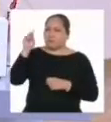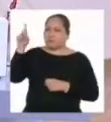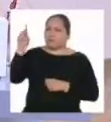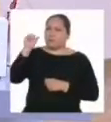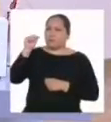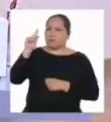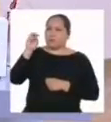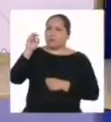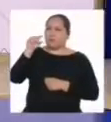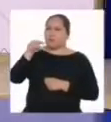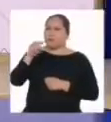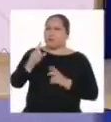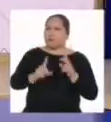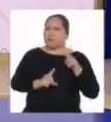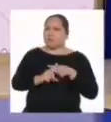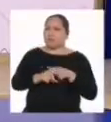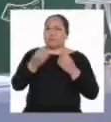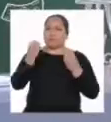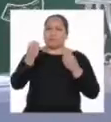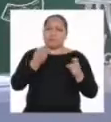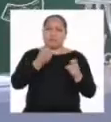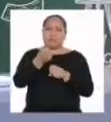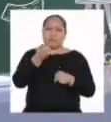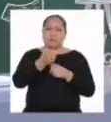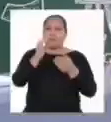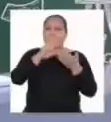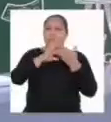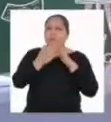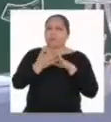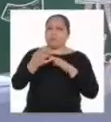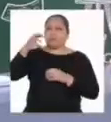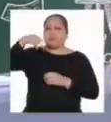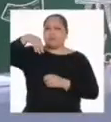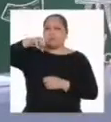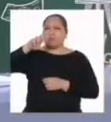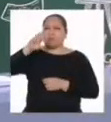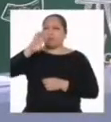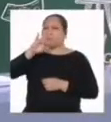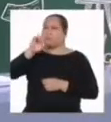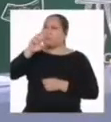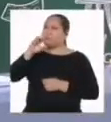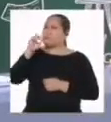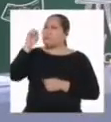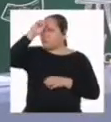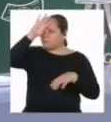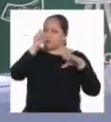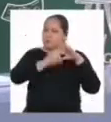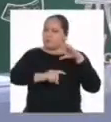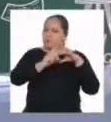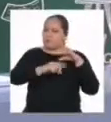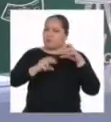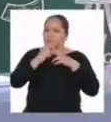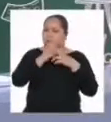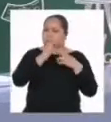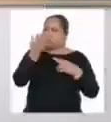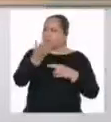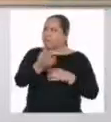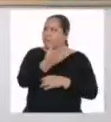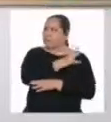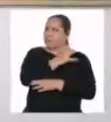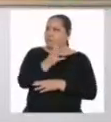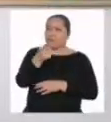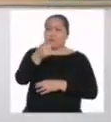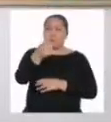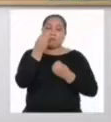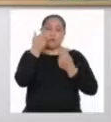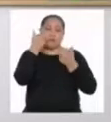a Atos cuando aparezca. ¿Cómo afecta a la población el mercurio que desecha la minería ilegal en los ríos de la Amazonía?